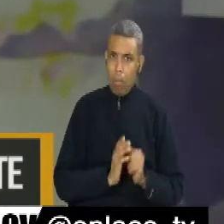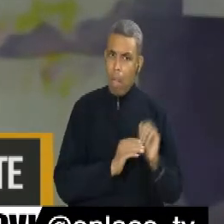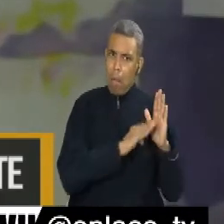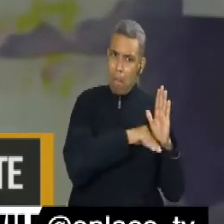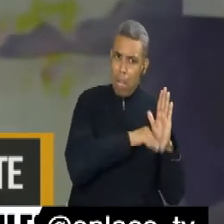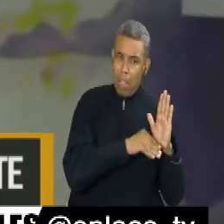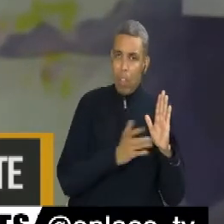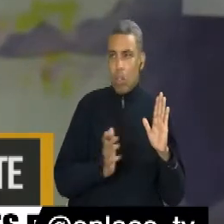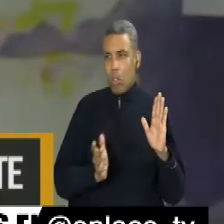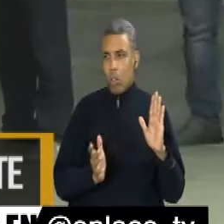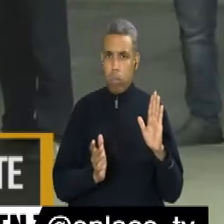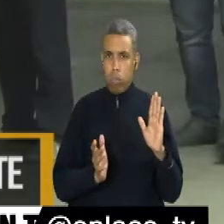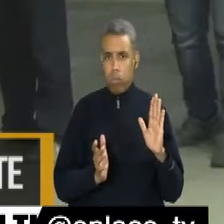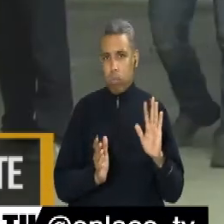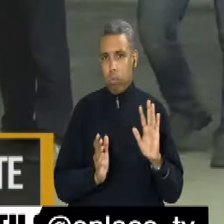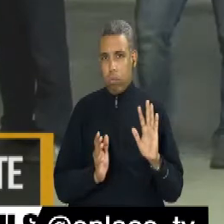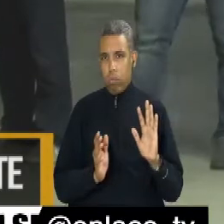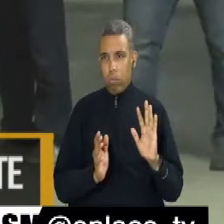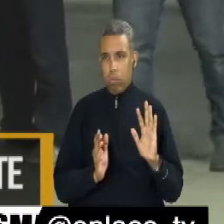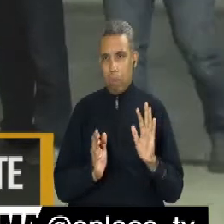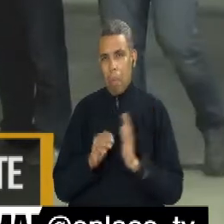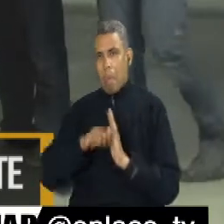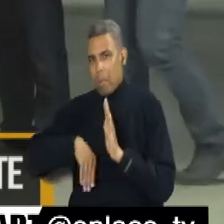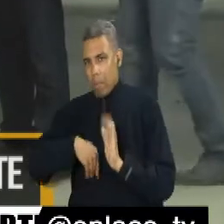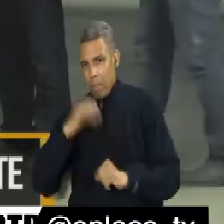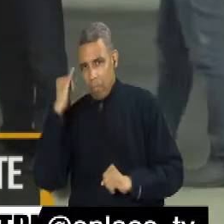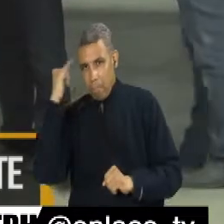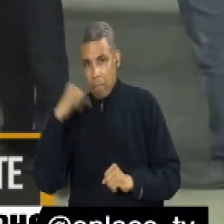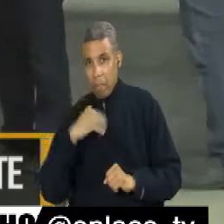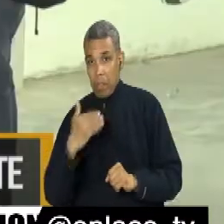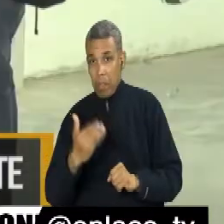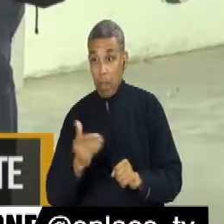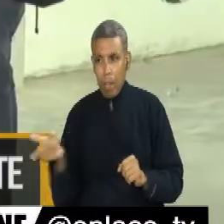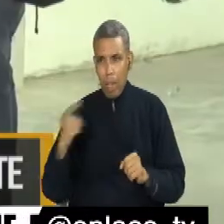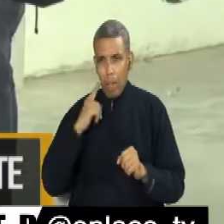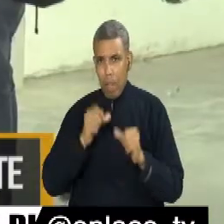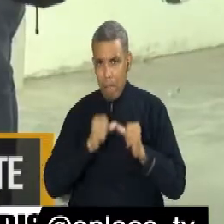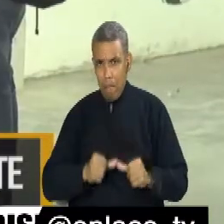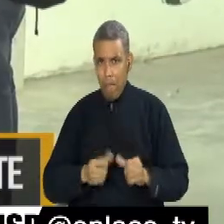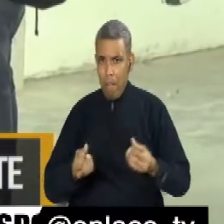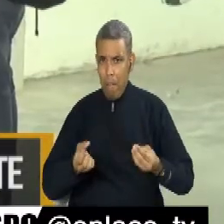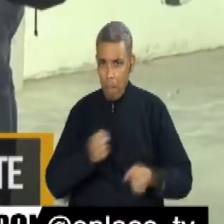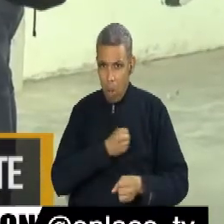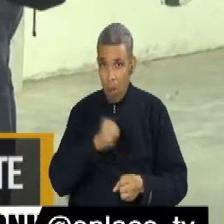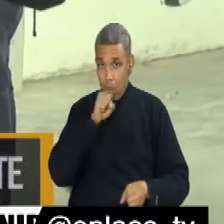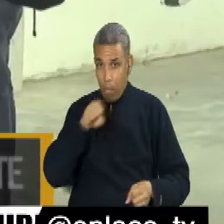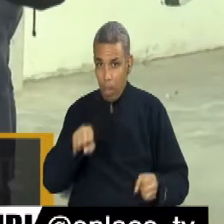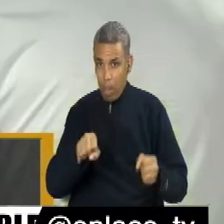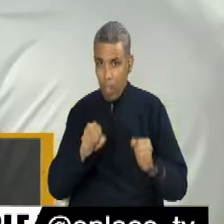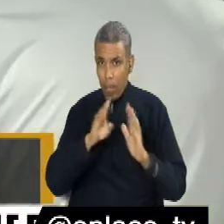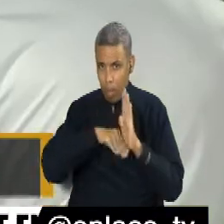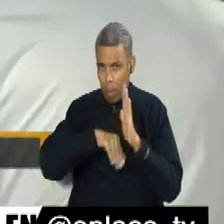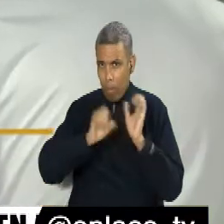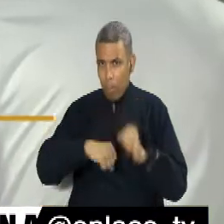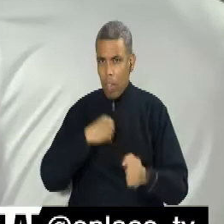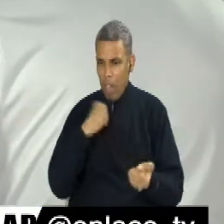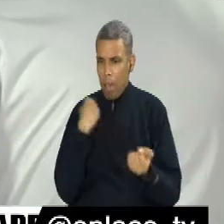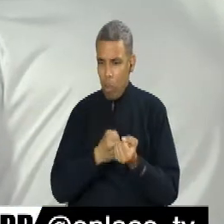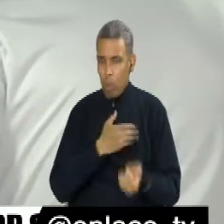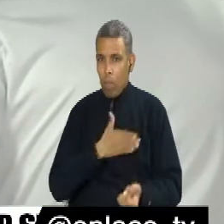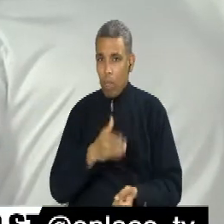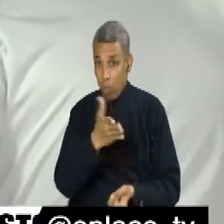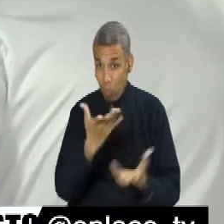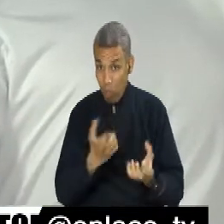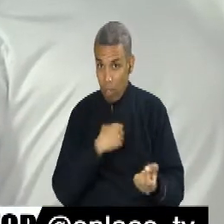más económico a los locales. Invito a la ciudadanía para que adquieran los abonos y seguir apoyando al equipo en cada uno de sus compromisos en